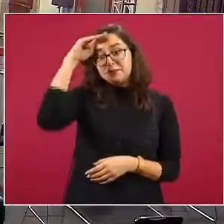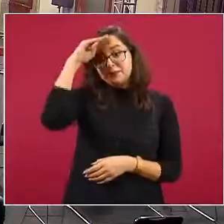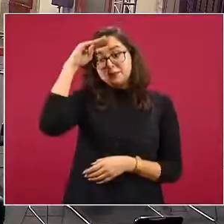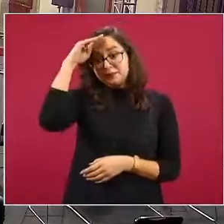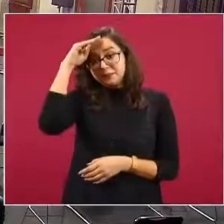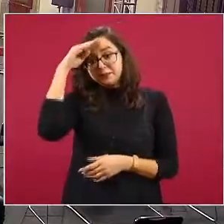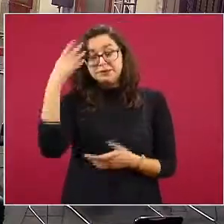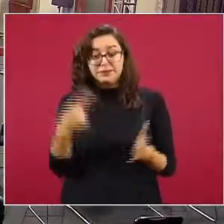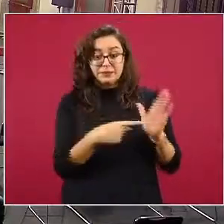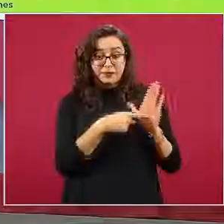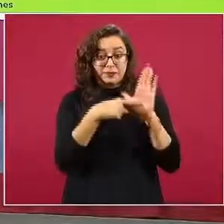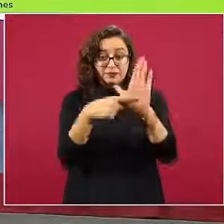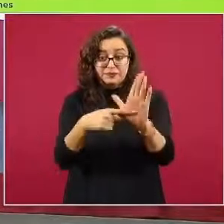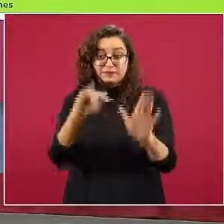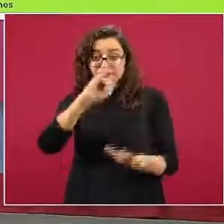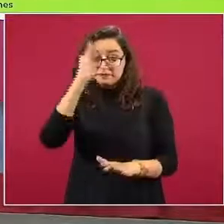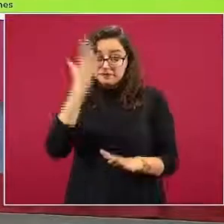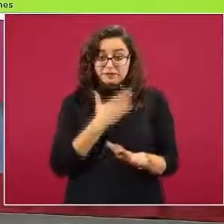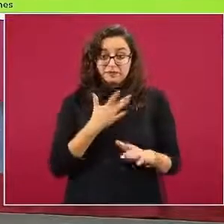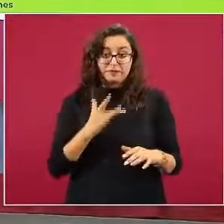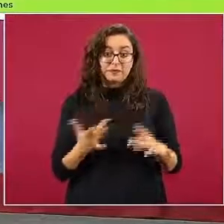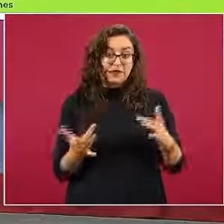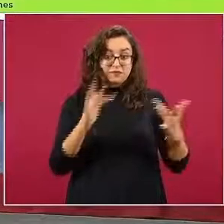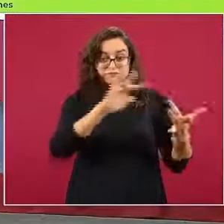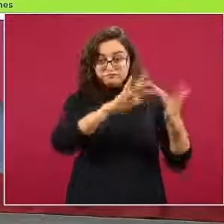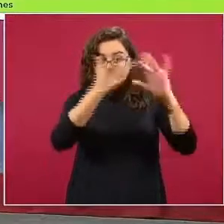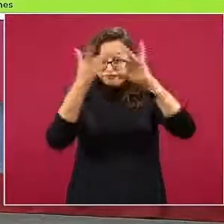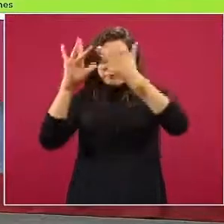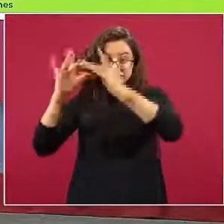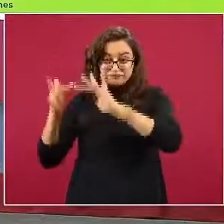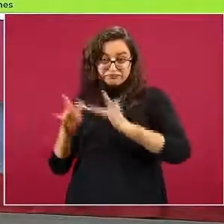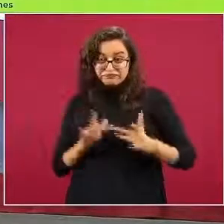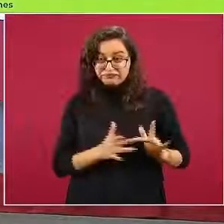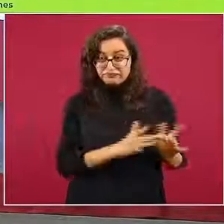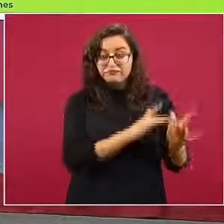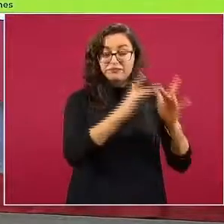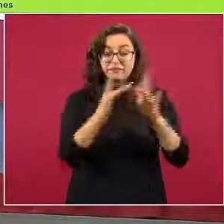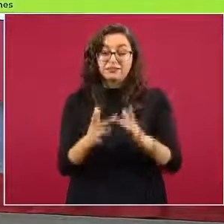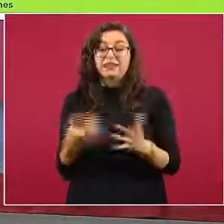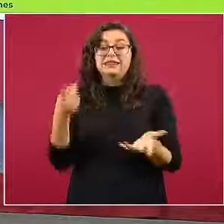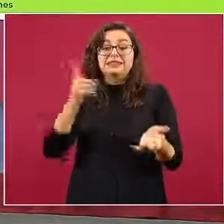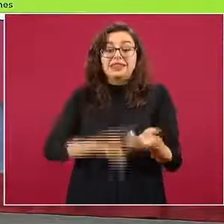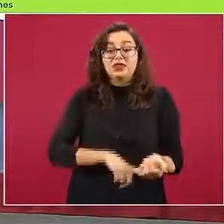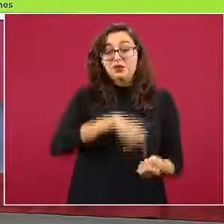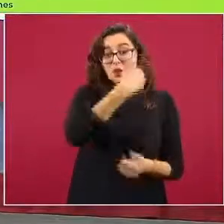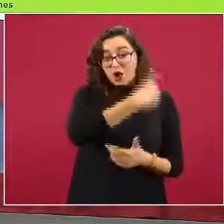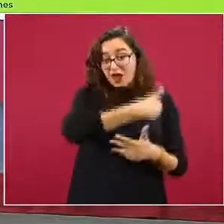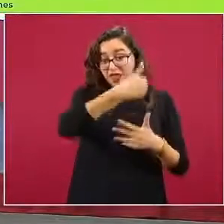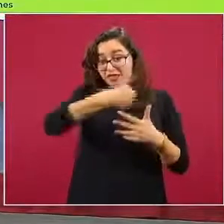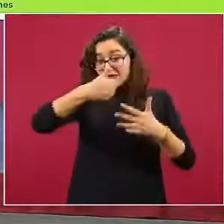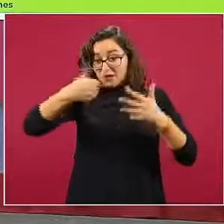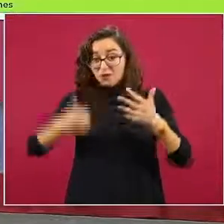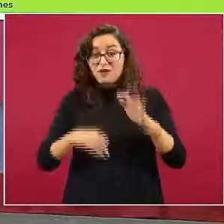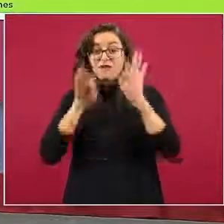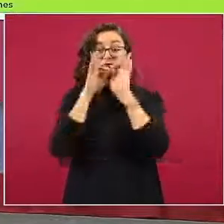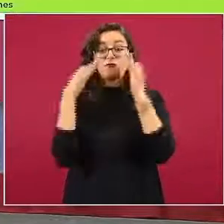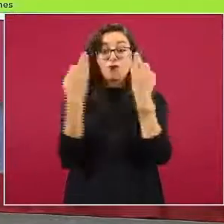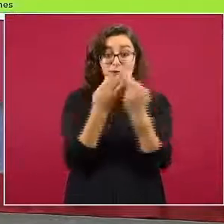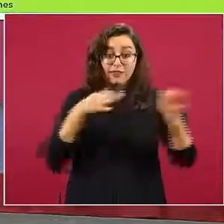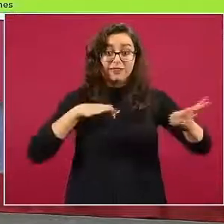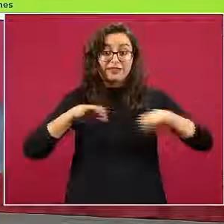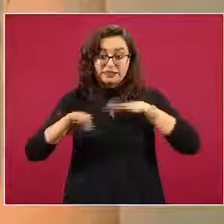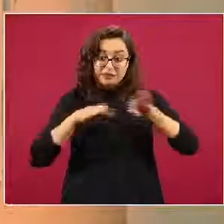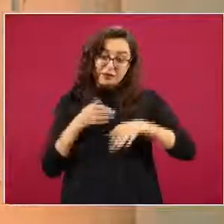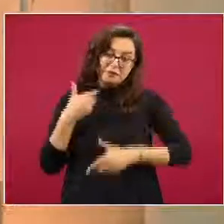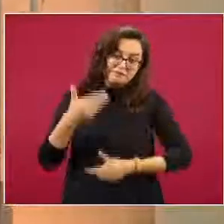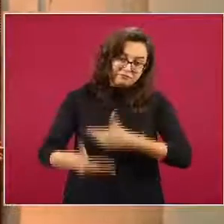una imagen donde pusimos que se tocaran en todas las secretarías, cada una de las interacciones implica una forma de trabajo que en las siguientes